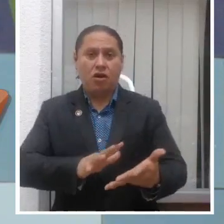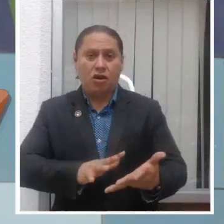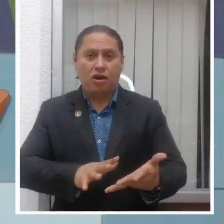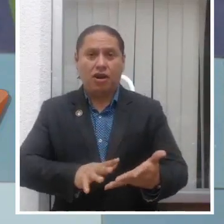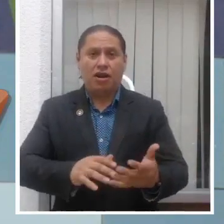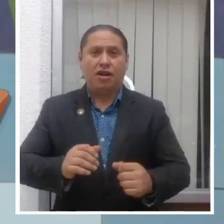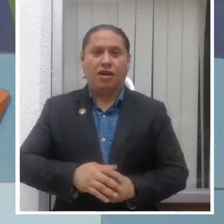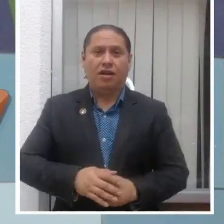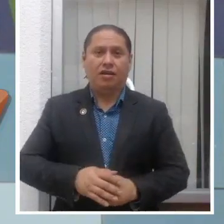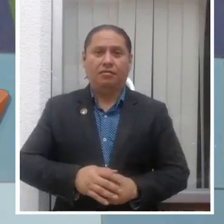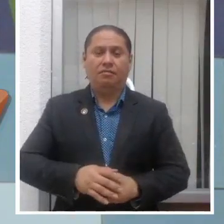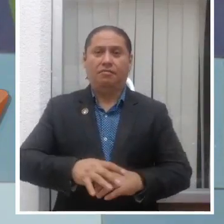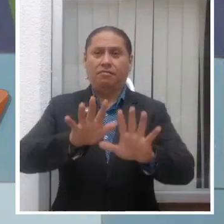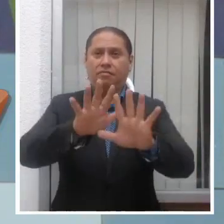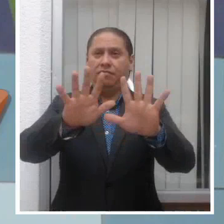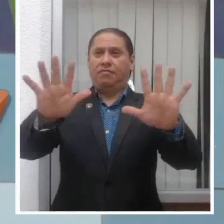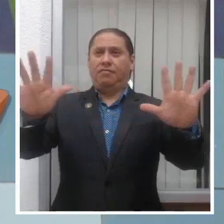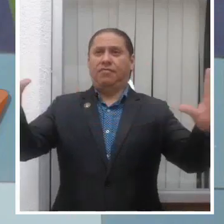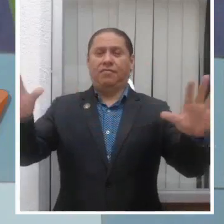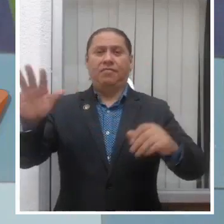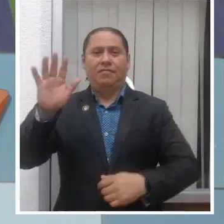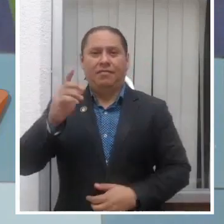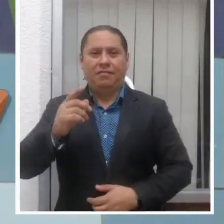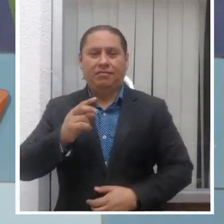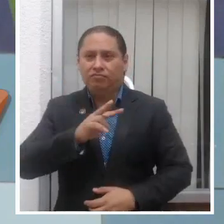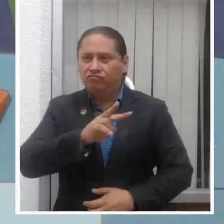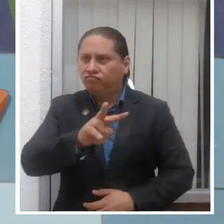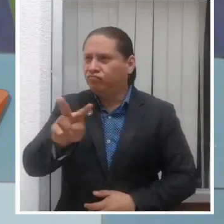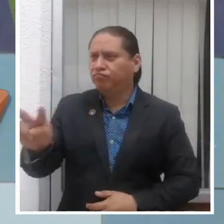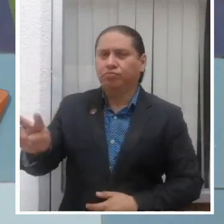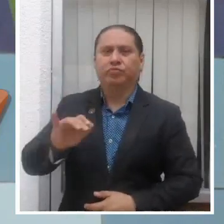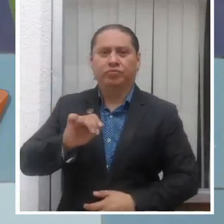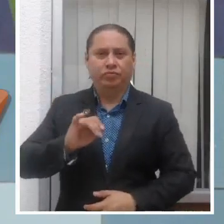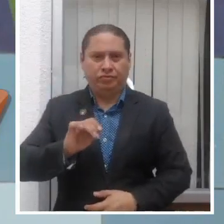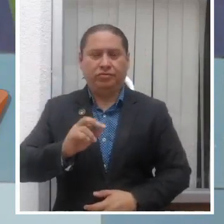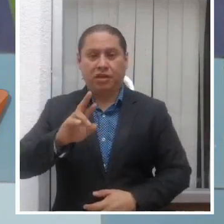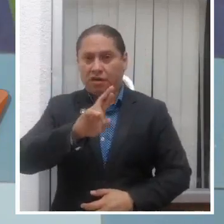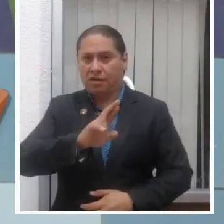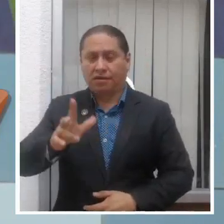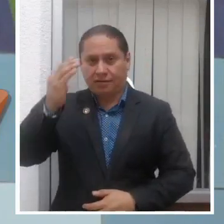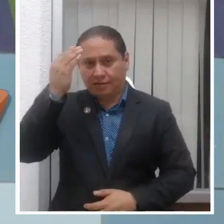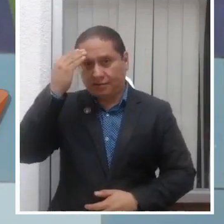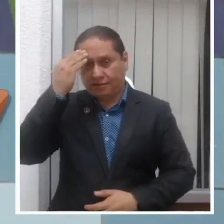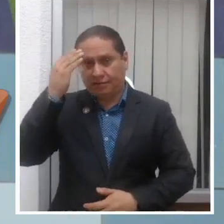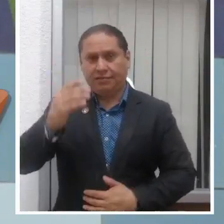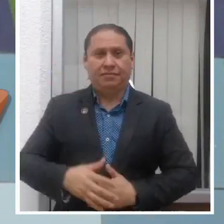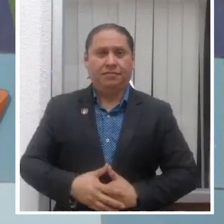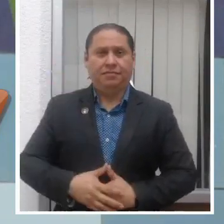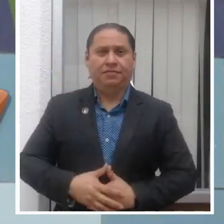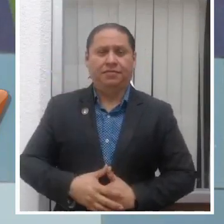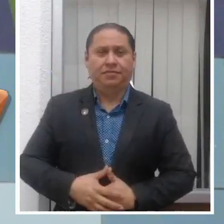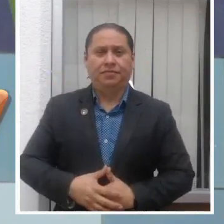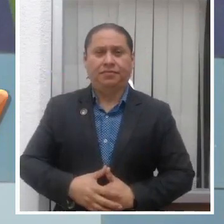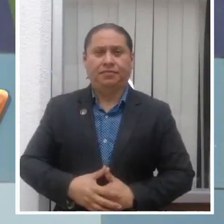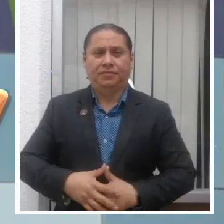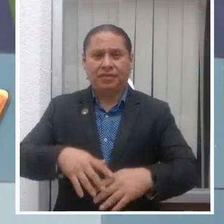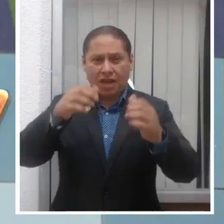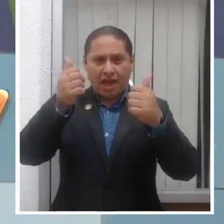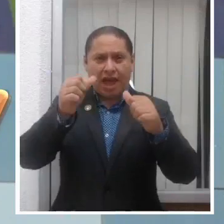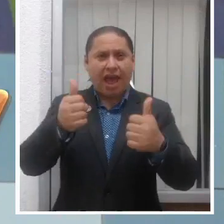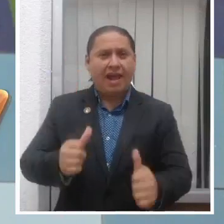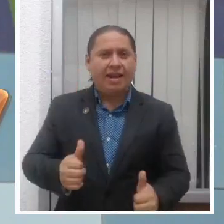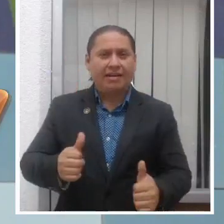la puesta en escena. Y eso es mi gran agradecimiento y mi gran reconocimiento a las artes